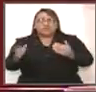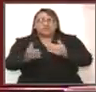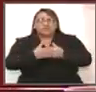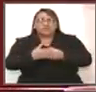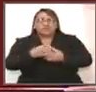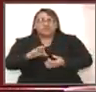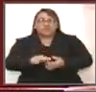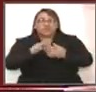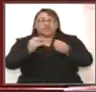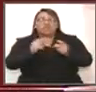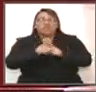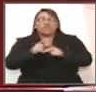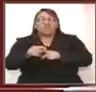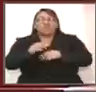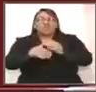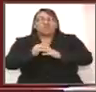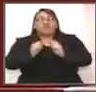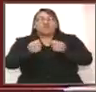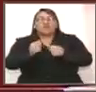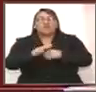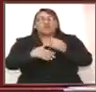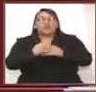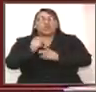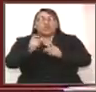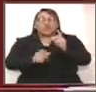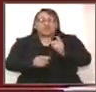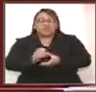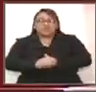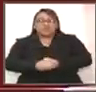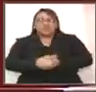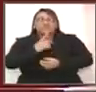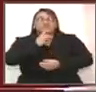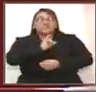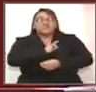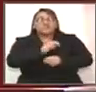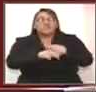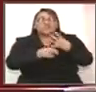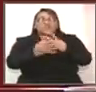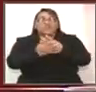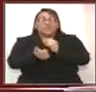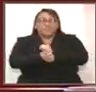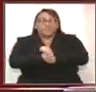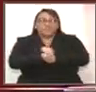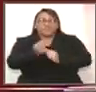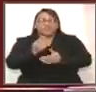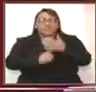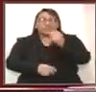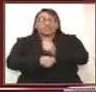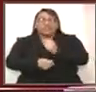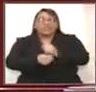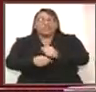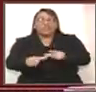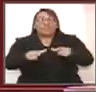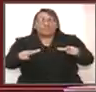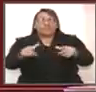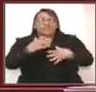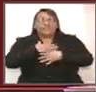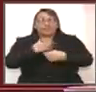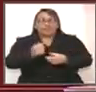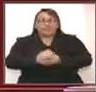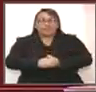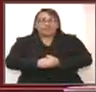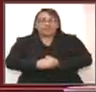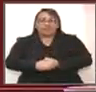especial, así como a la homologación de todo el personal del Instituto Nacional Penitenciario que trabaja en áreas de salud.